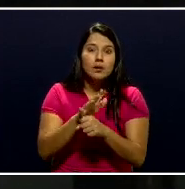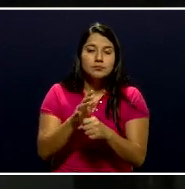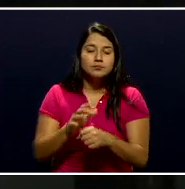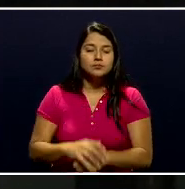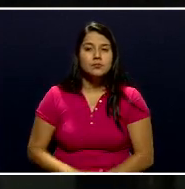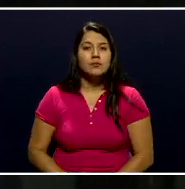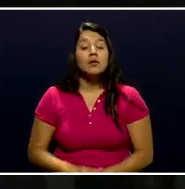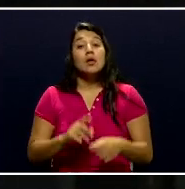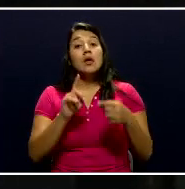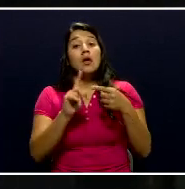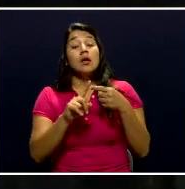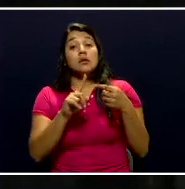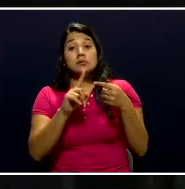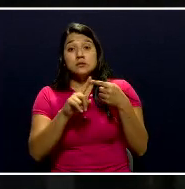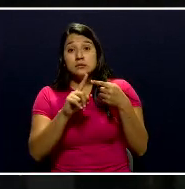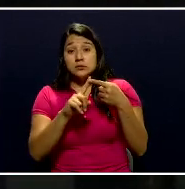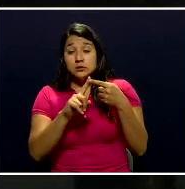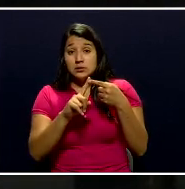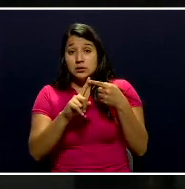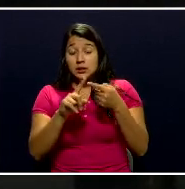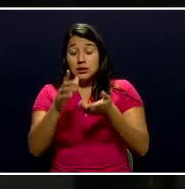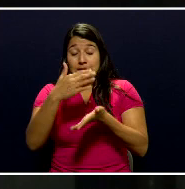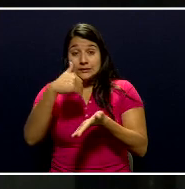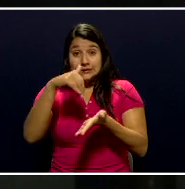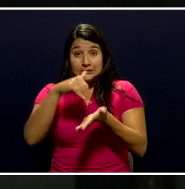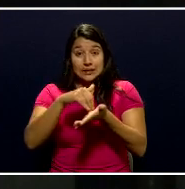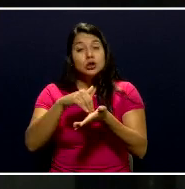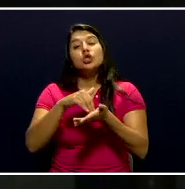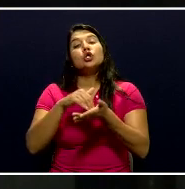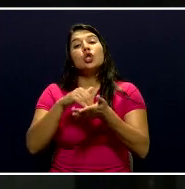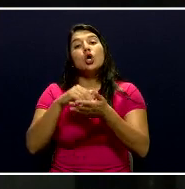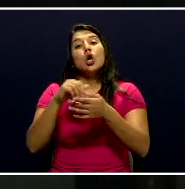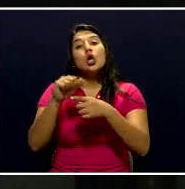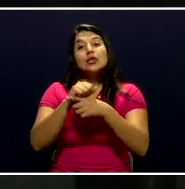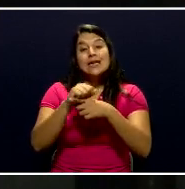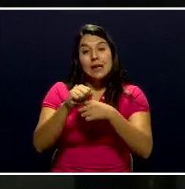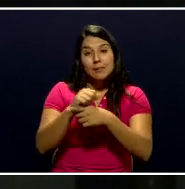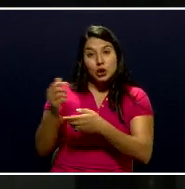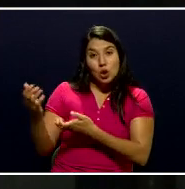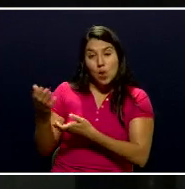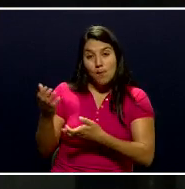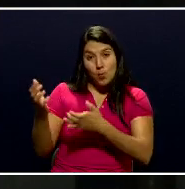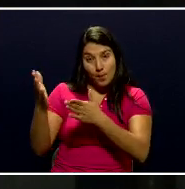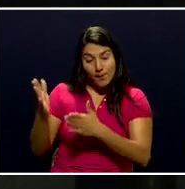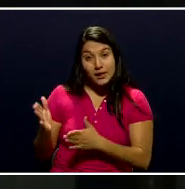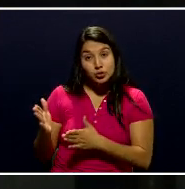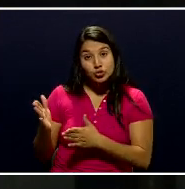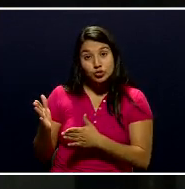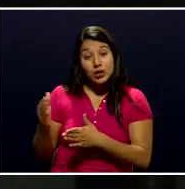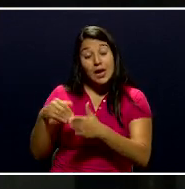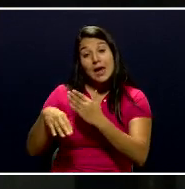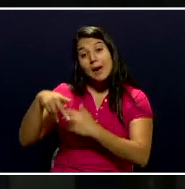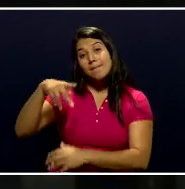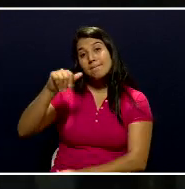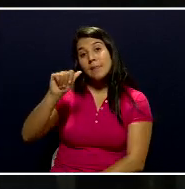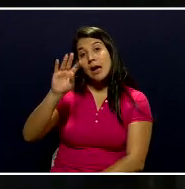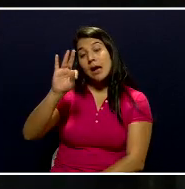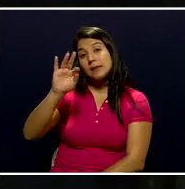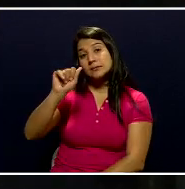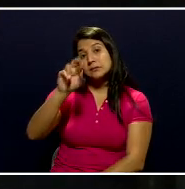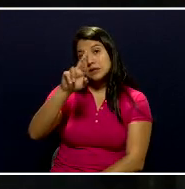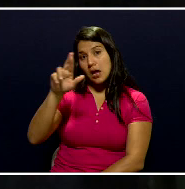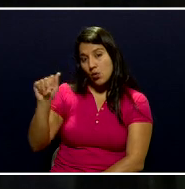El otro fue el centro de entrenamiento de los bomberos en Patarrá,